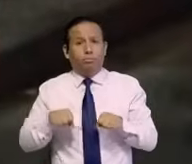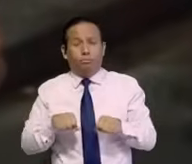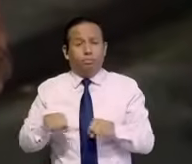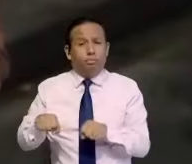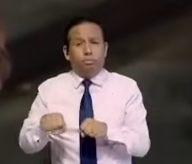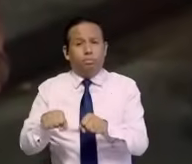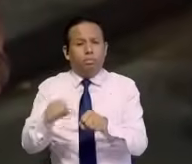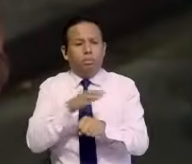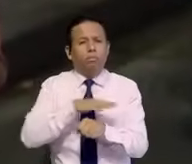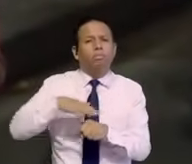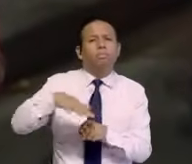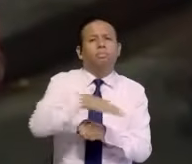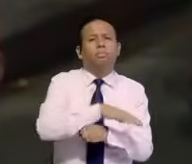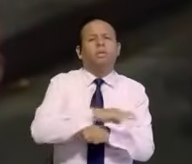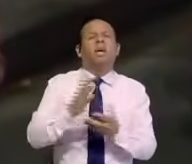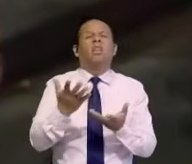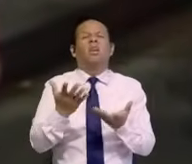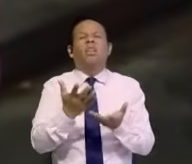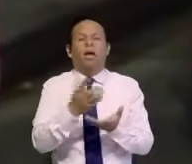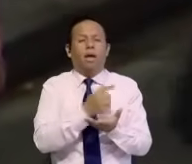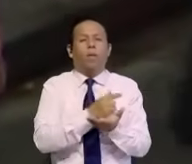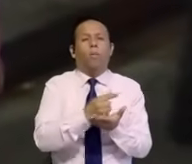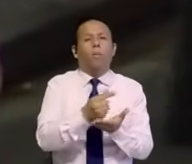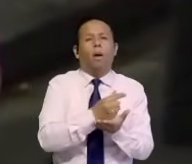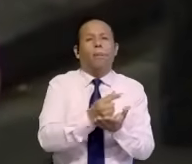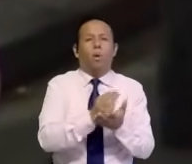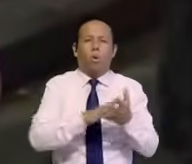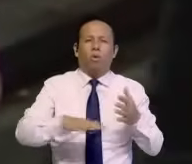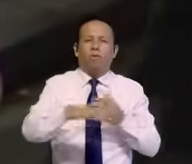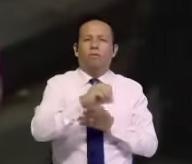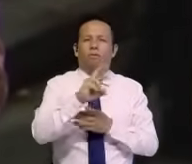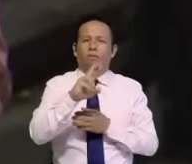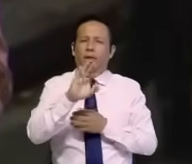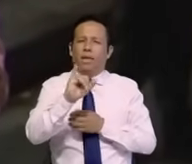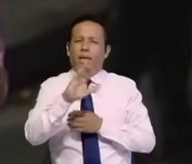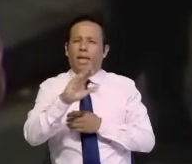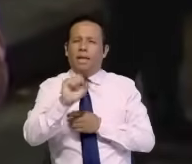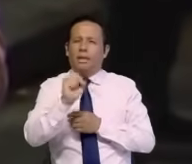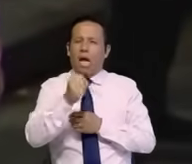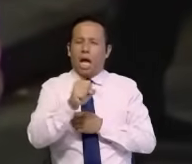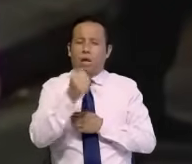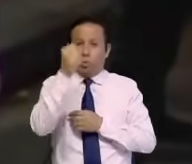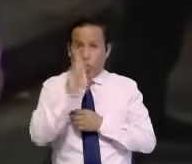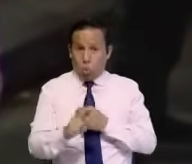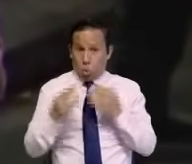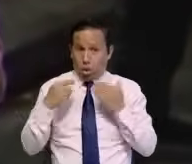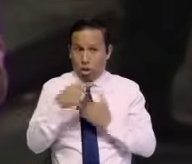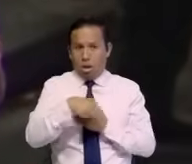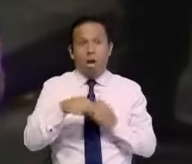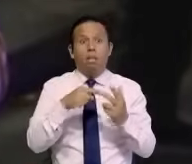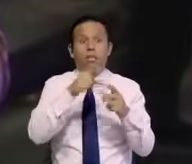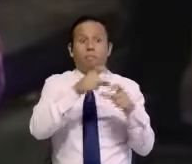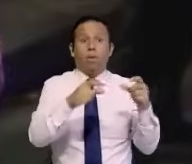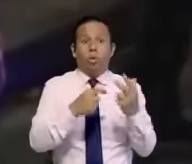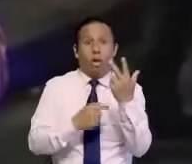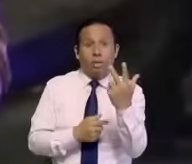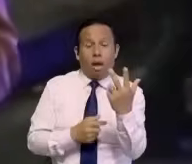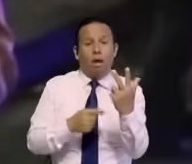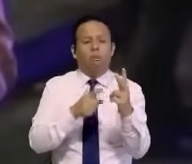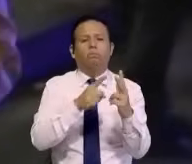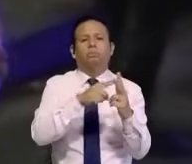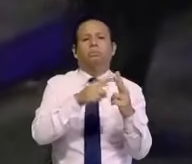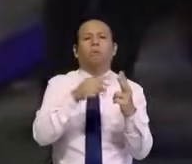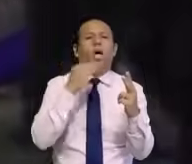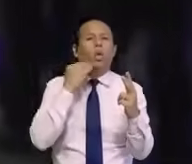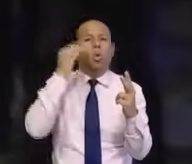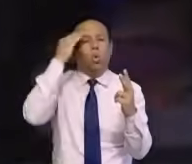en la cooperativa Santiaguito de Roldós, acá en Fertiza, sur de Guayaquil, para disparar contra tres personas, un adulto y dos